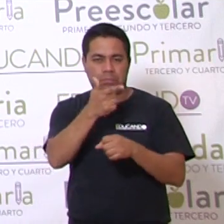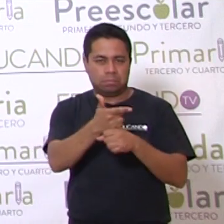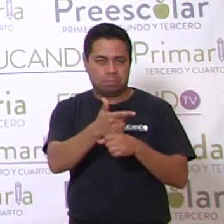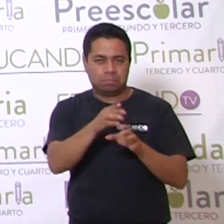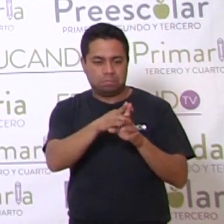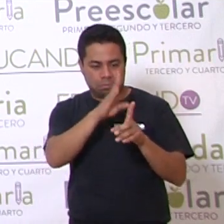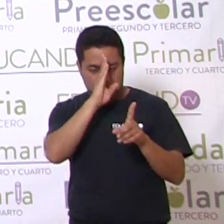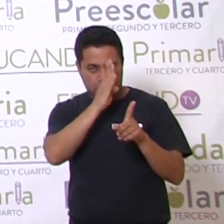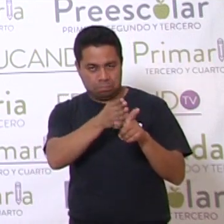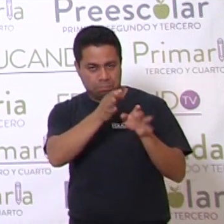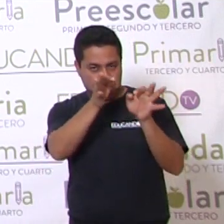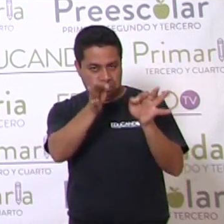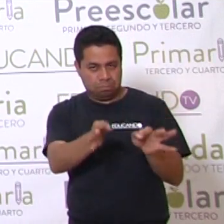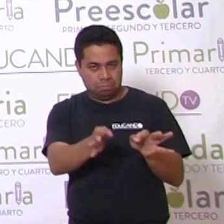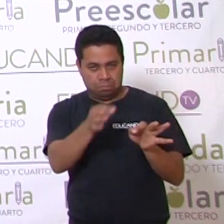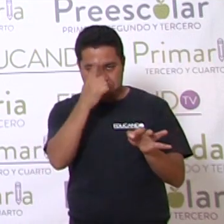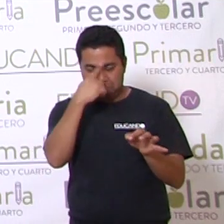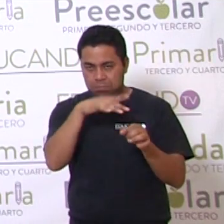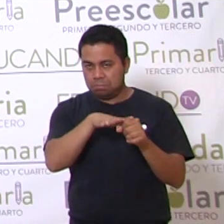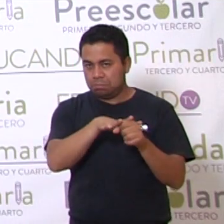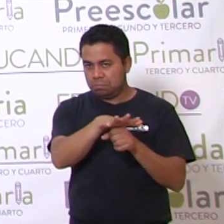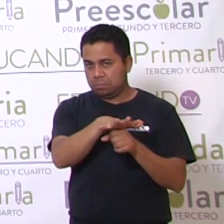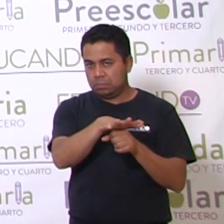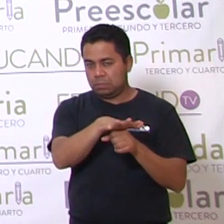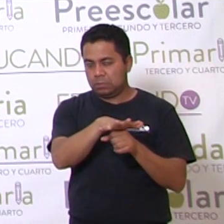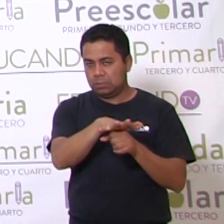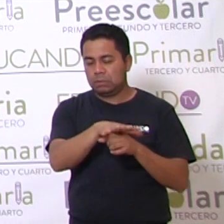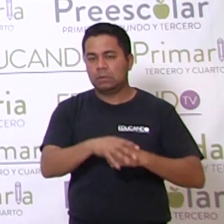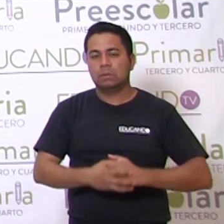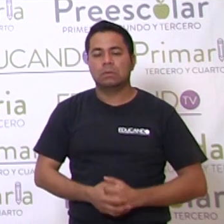muy exacta a lo que es